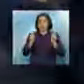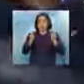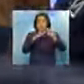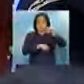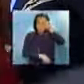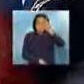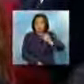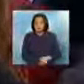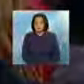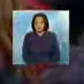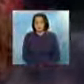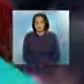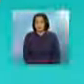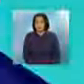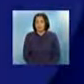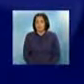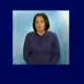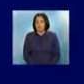Patrias.